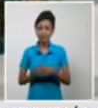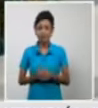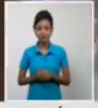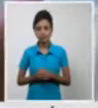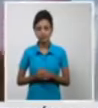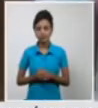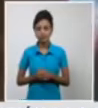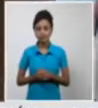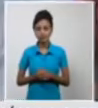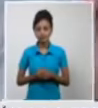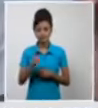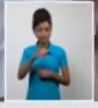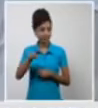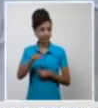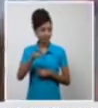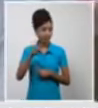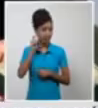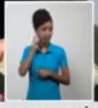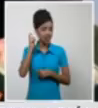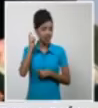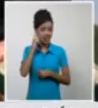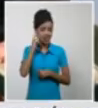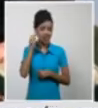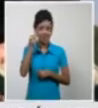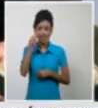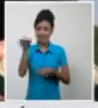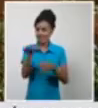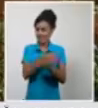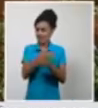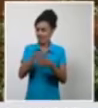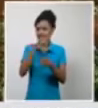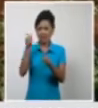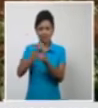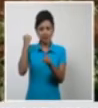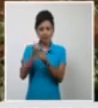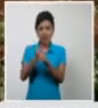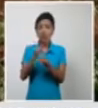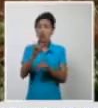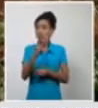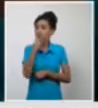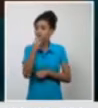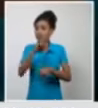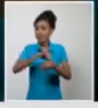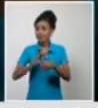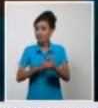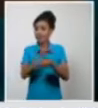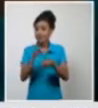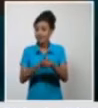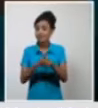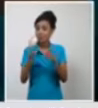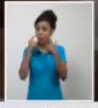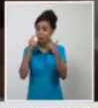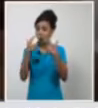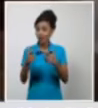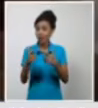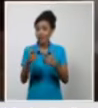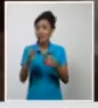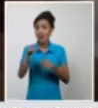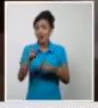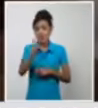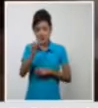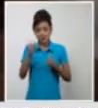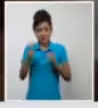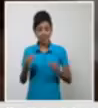Ellas asumen y enfrentan desde los más diversos frentes la COVID-19 y el imprescindible aislamiento para prevenir el